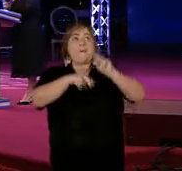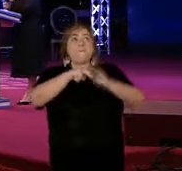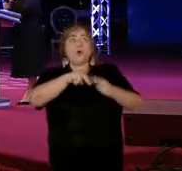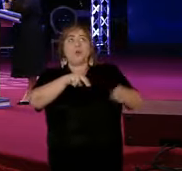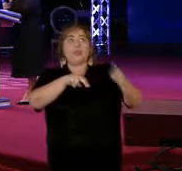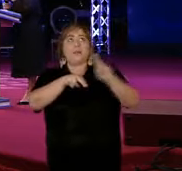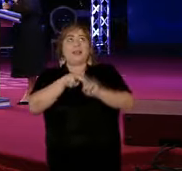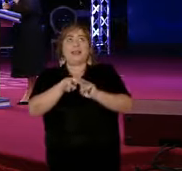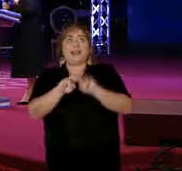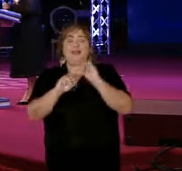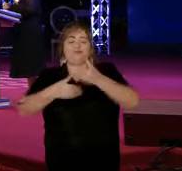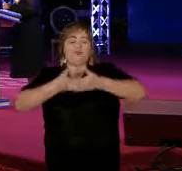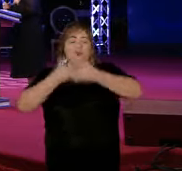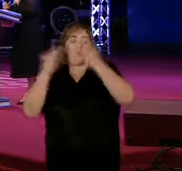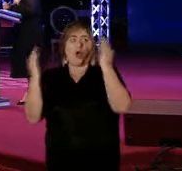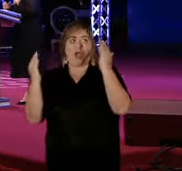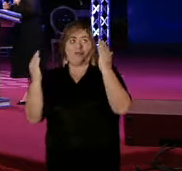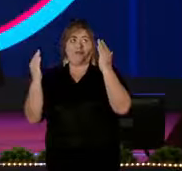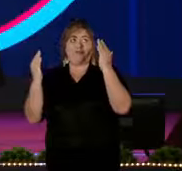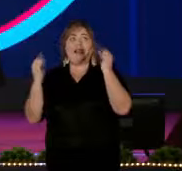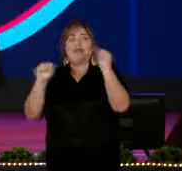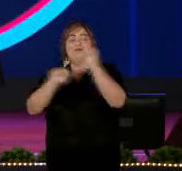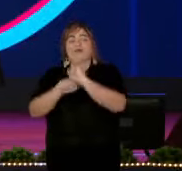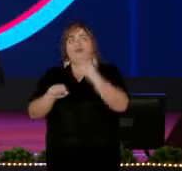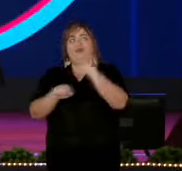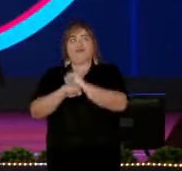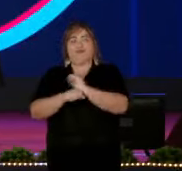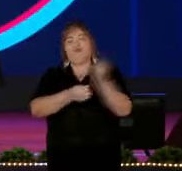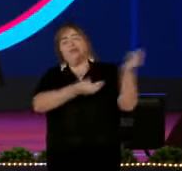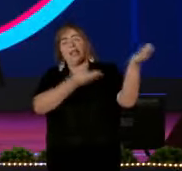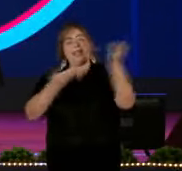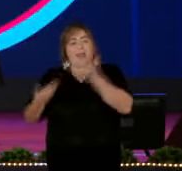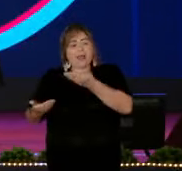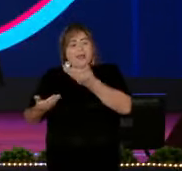Lo más que me llama la atención, Lucy, es que Dios multiplica